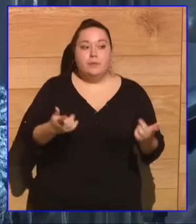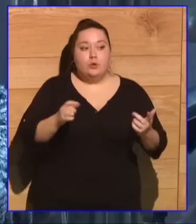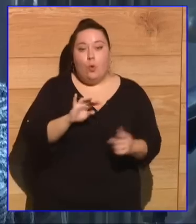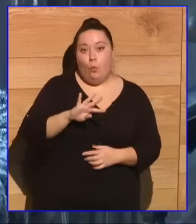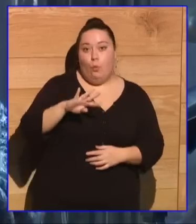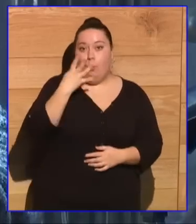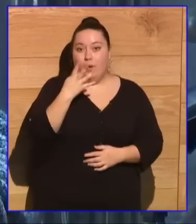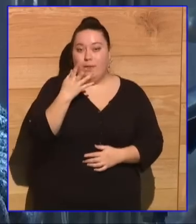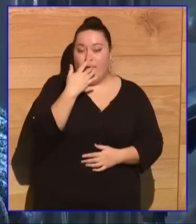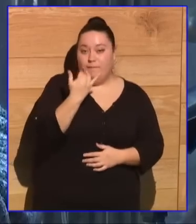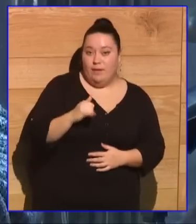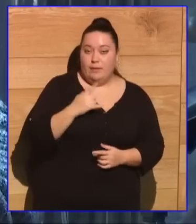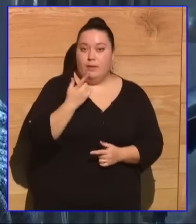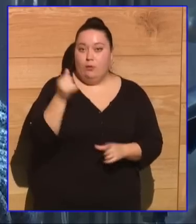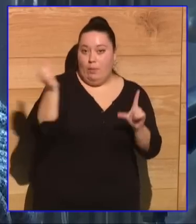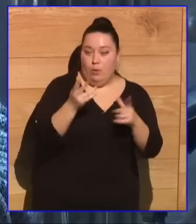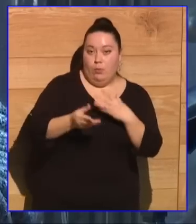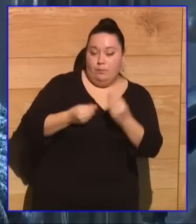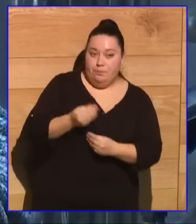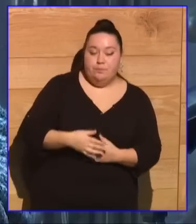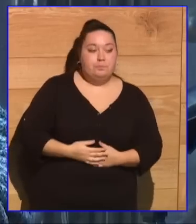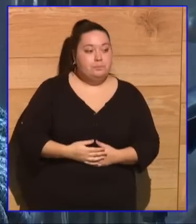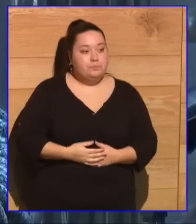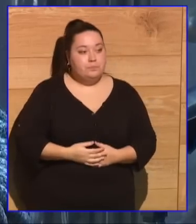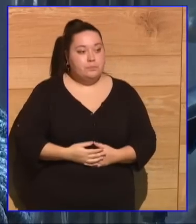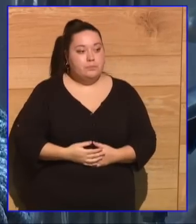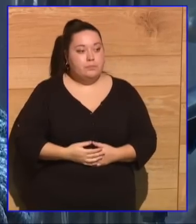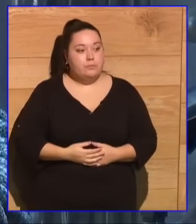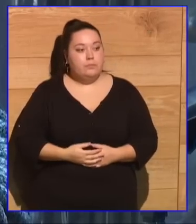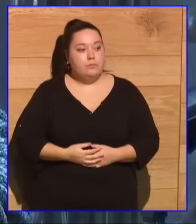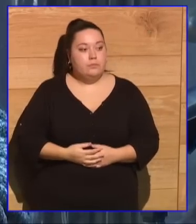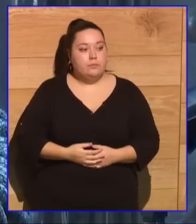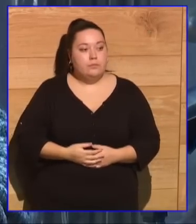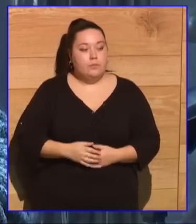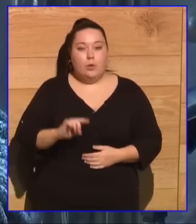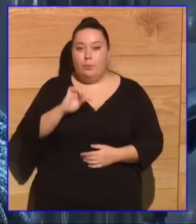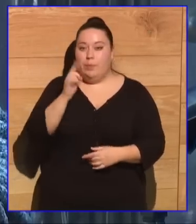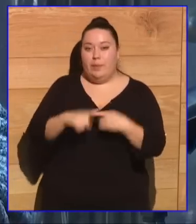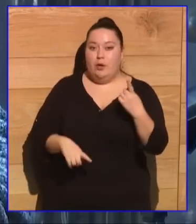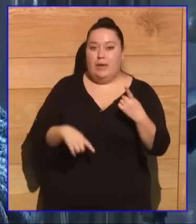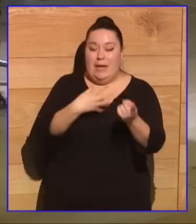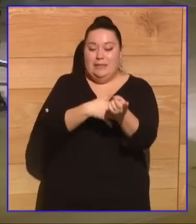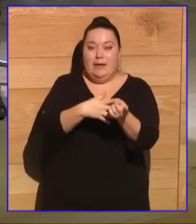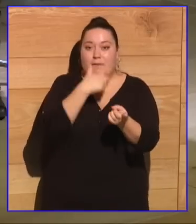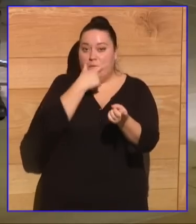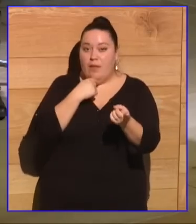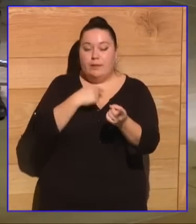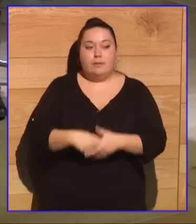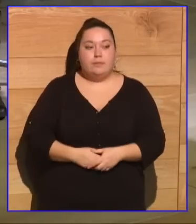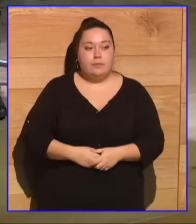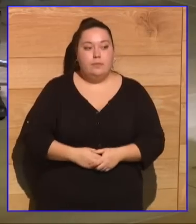cuarta película, pero es su puesta de largo. Porque ella aparece primero en Sangre Fácil. Sangre Fácil, la primera de su